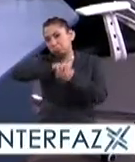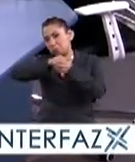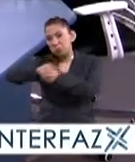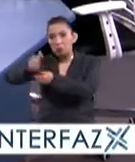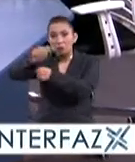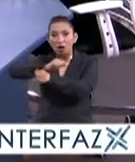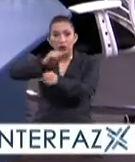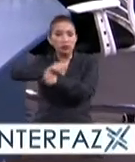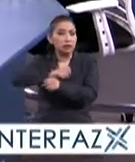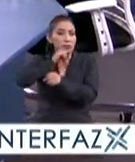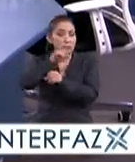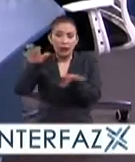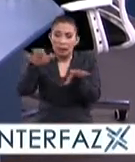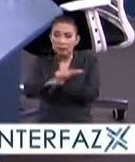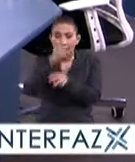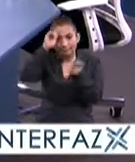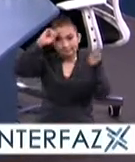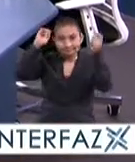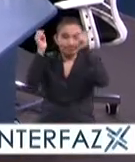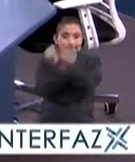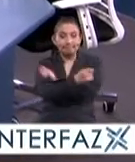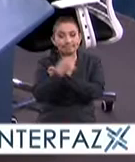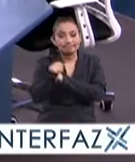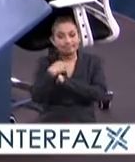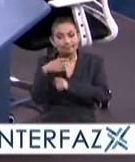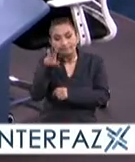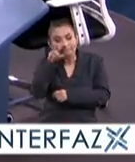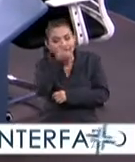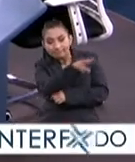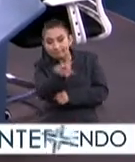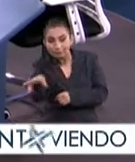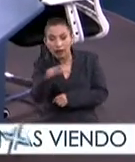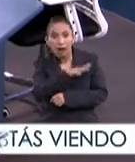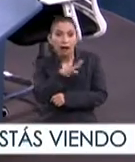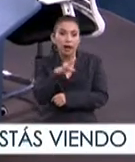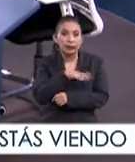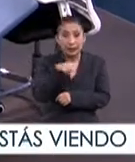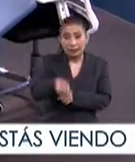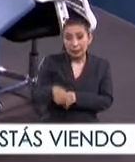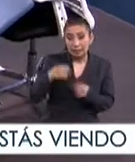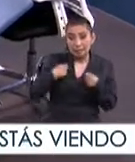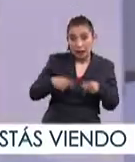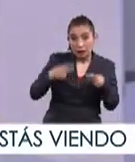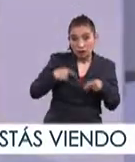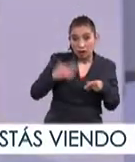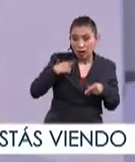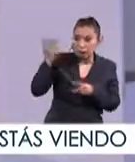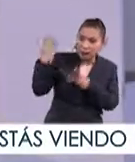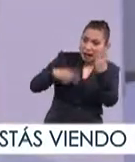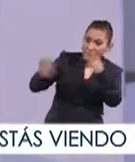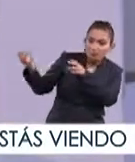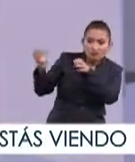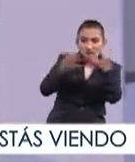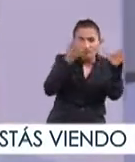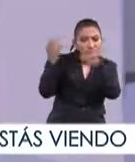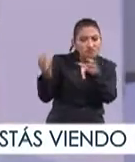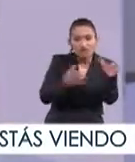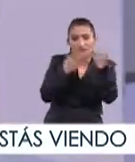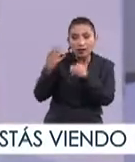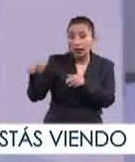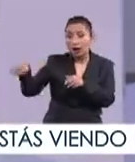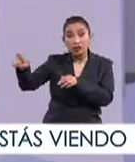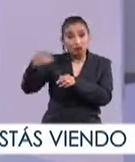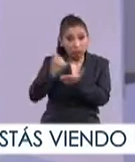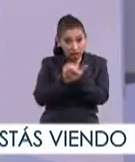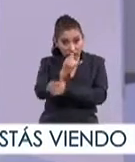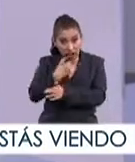muy importante cambiar ese chip y ver que hay también personas en ese flujo que no